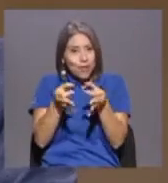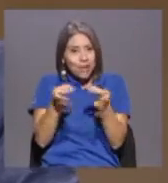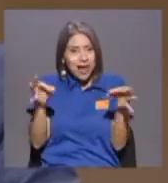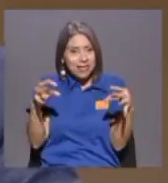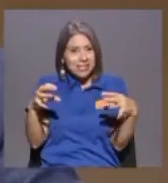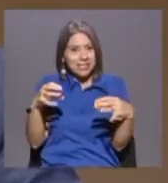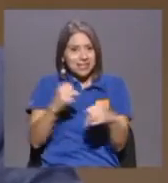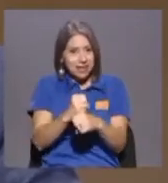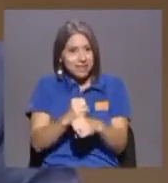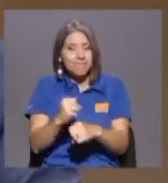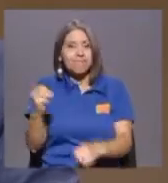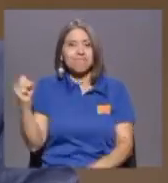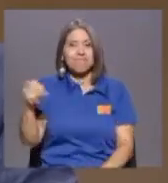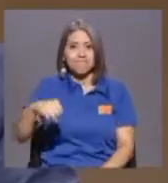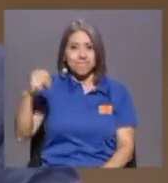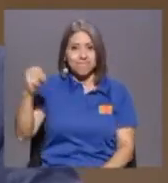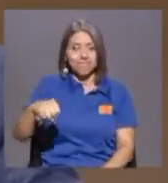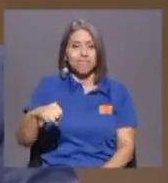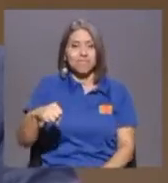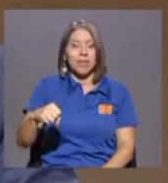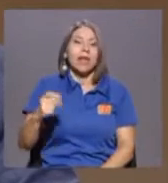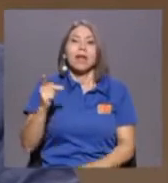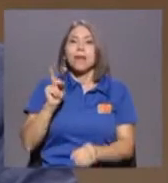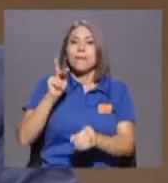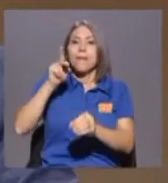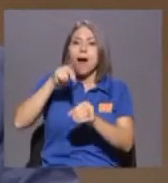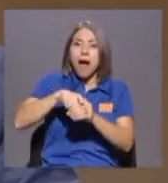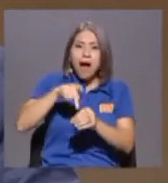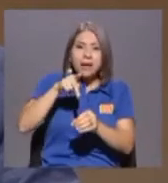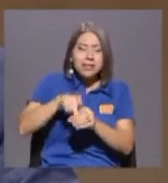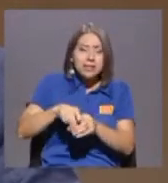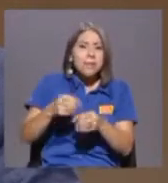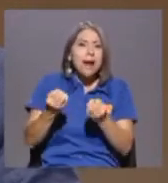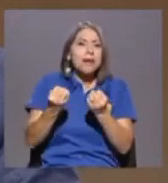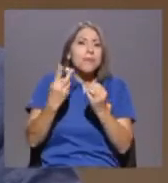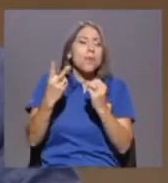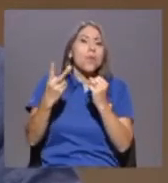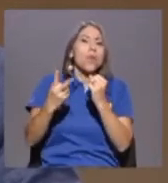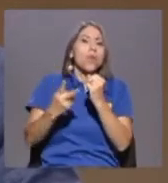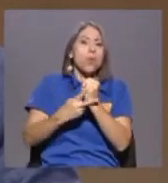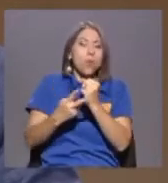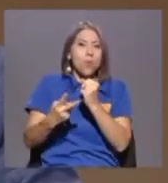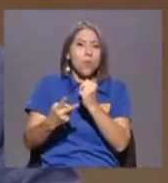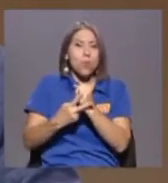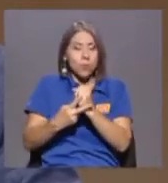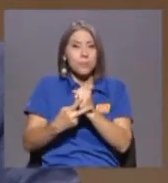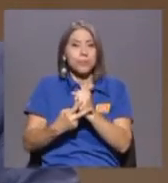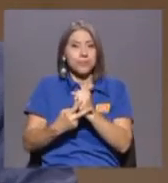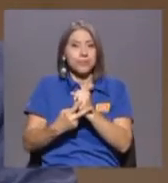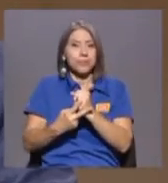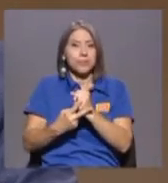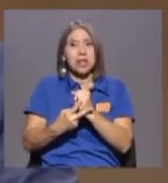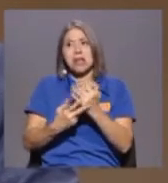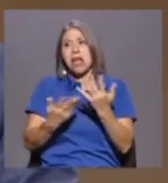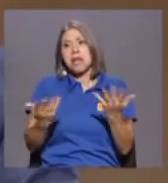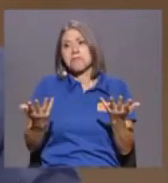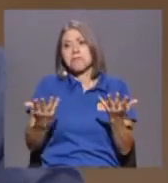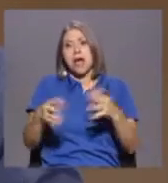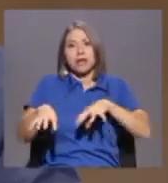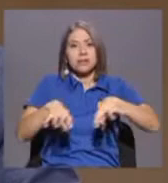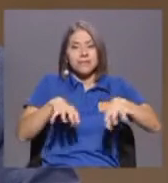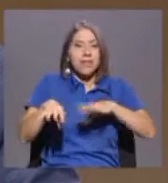que participar en muchas ocasiones en mesas